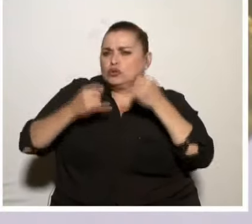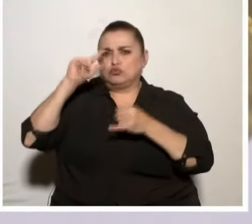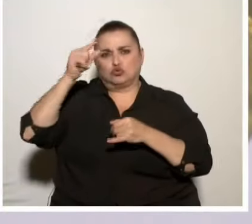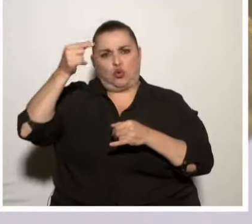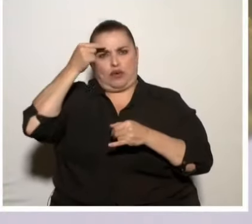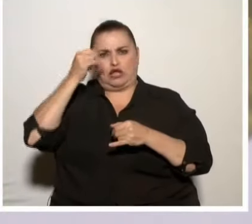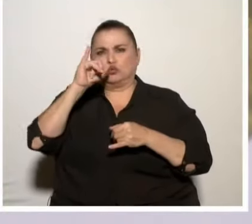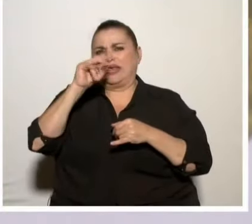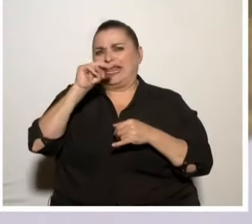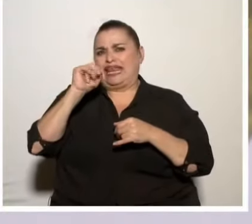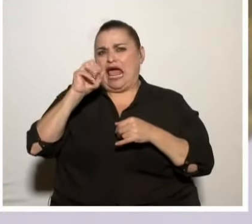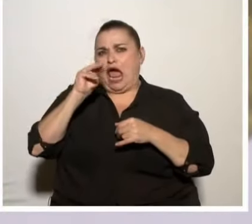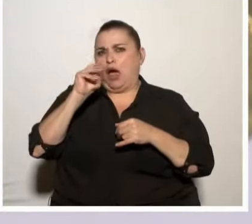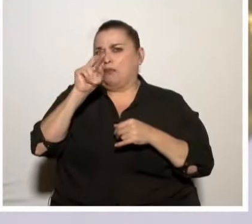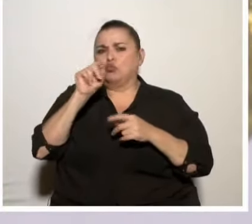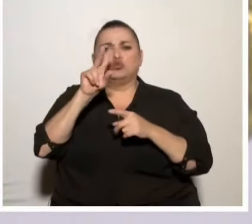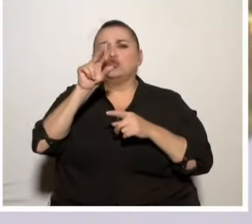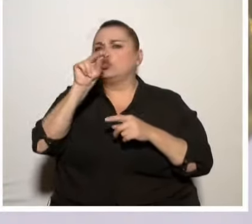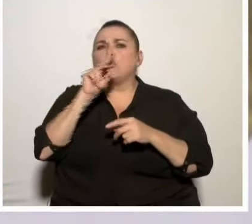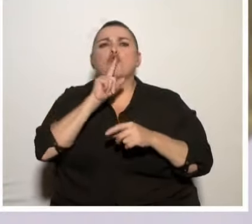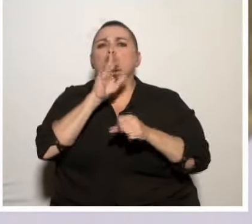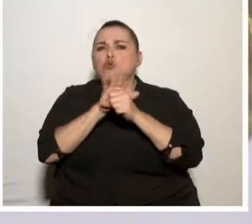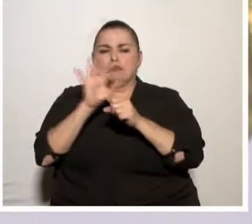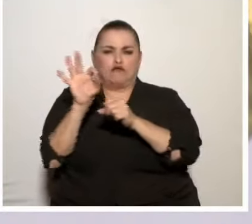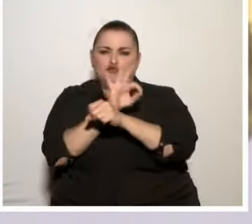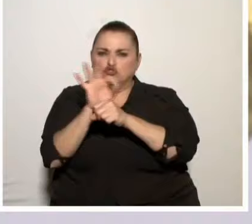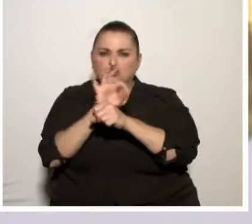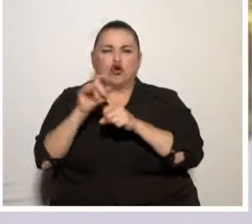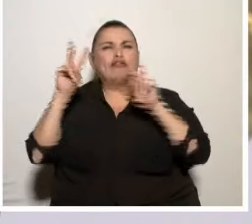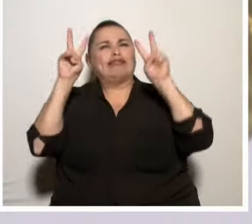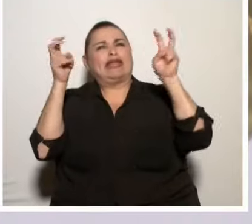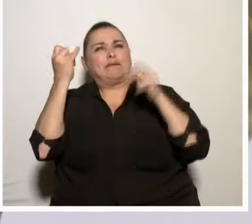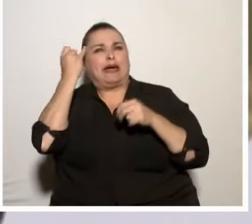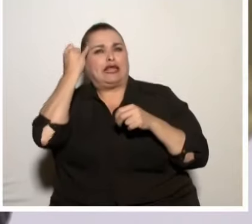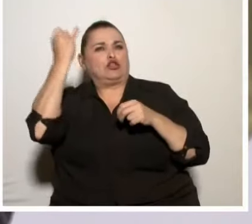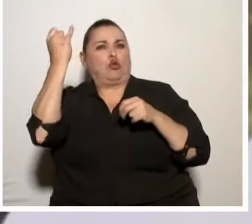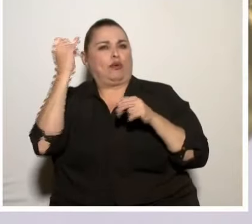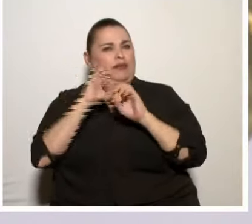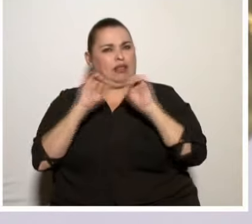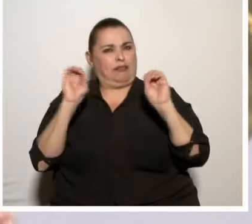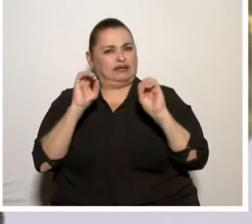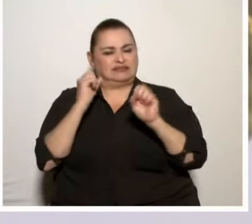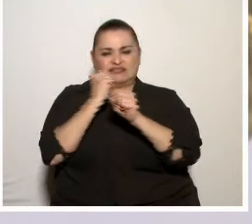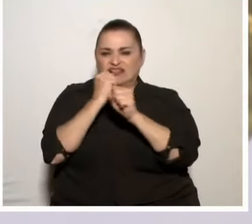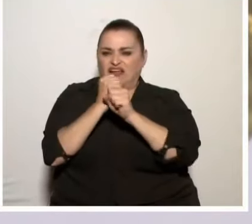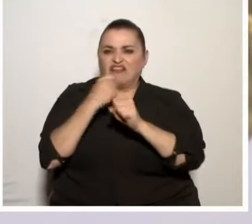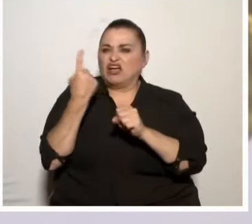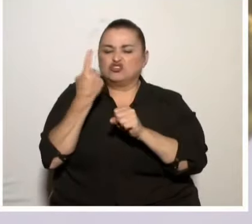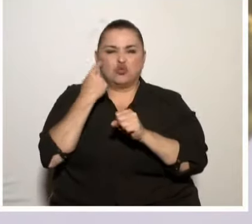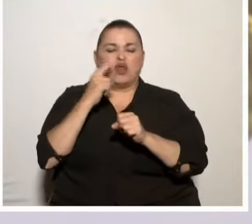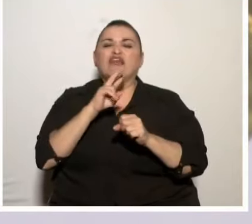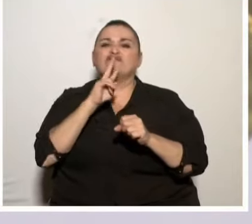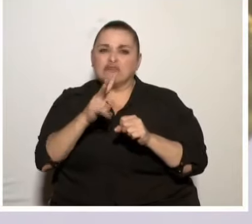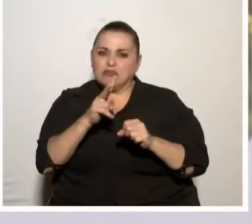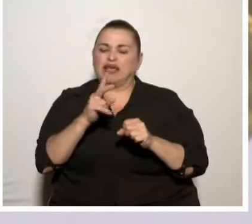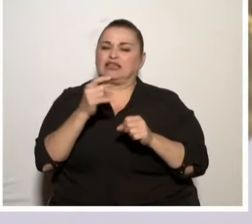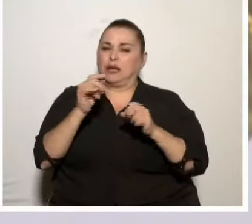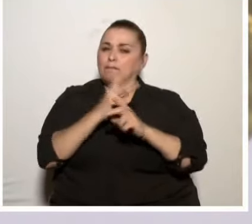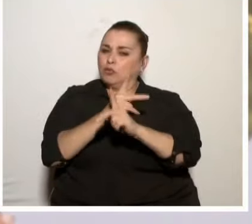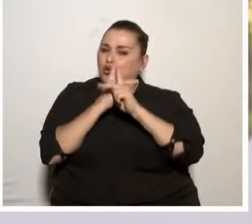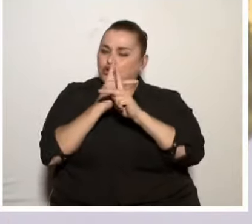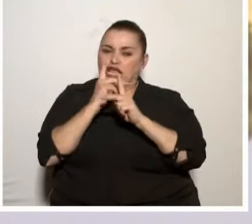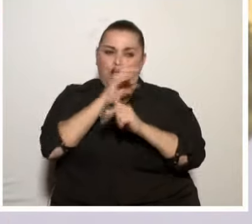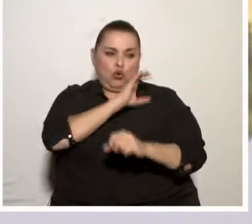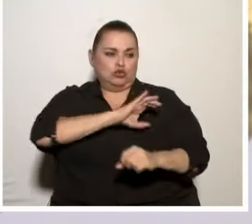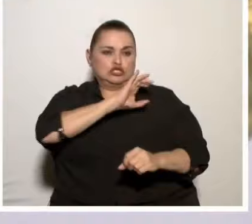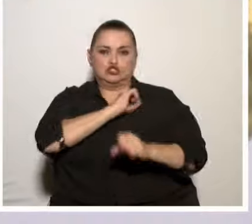un INAMU que no ha cumplido con su función, que se ha enfocado en temas ideológicos y que no ha trabajado realmente por proteger las condiciones laborales de